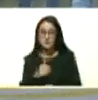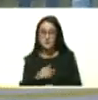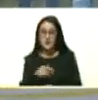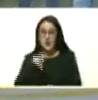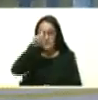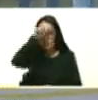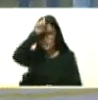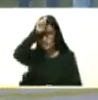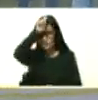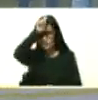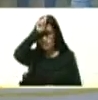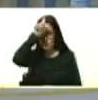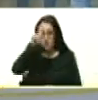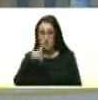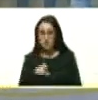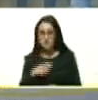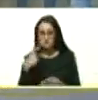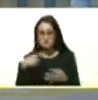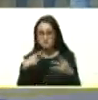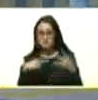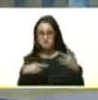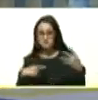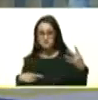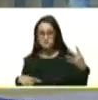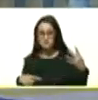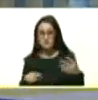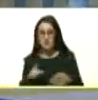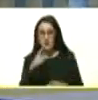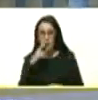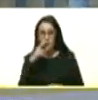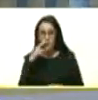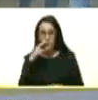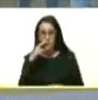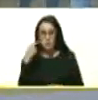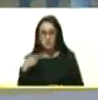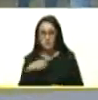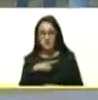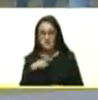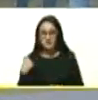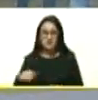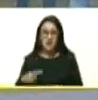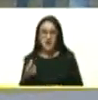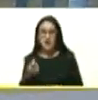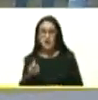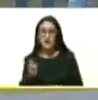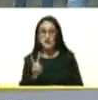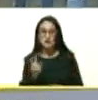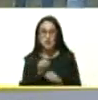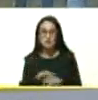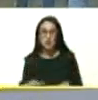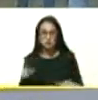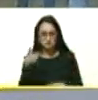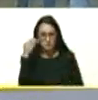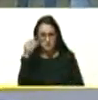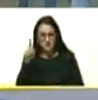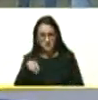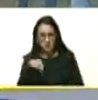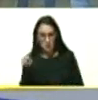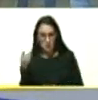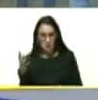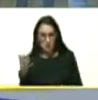Egipto, etcétera, etcétera, Rusia, China, llegue el arroz venezolano. ¿Ah? ¿No les parece?